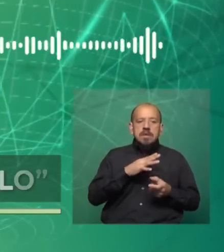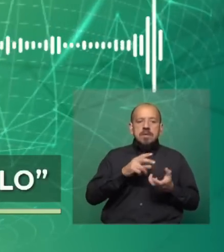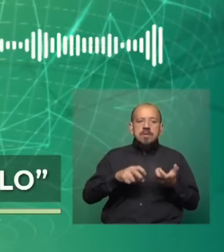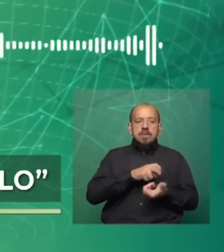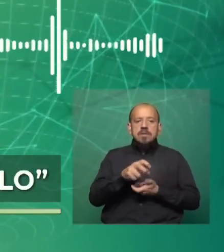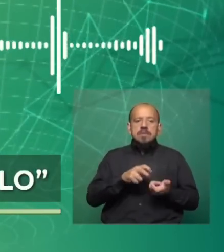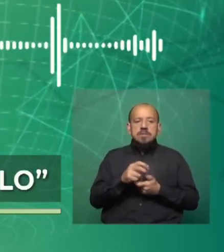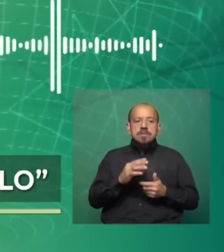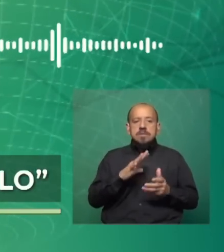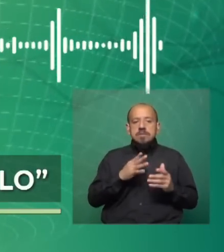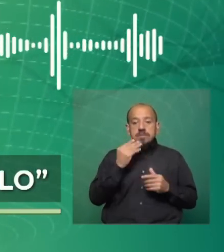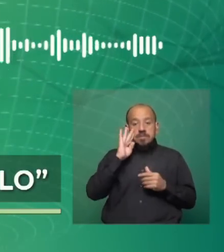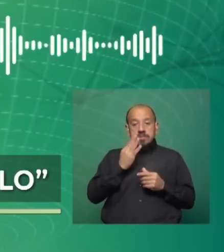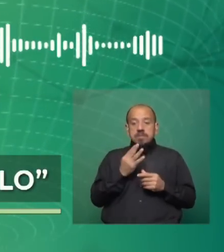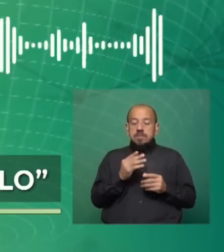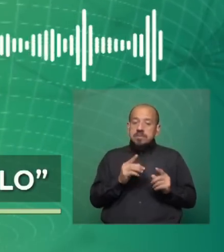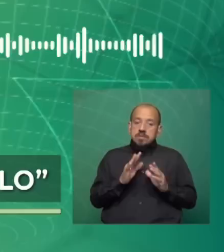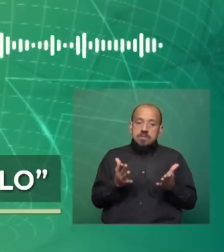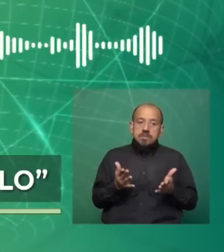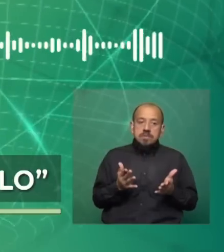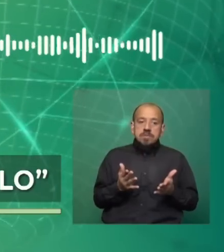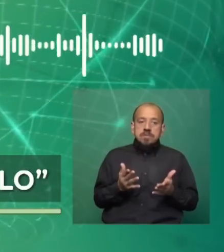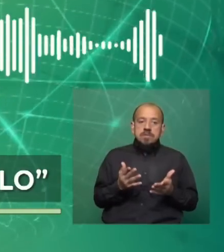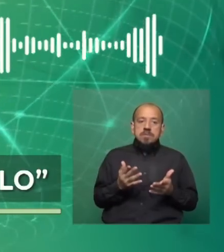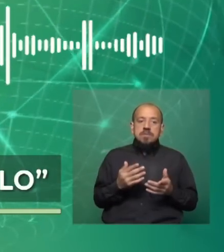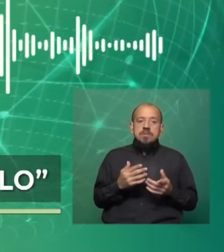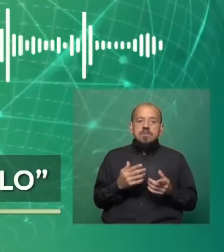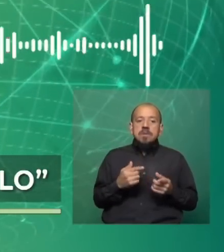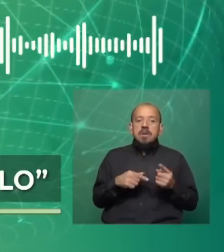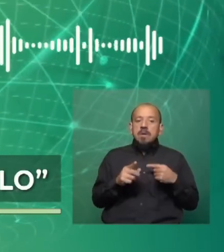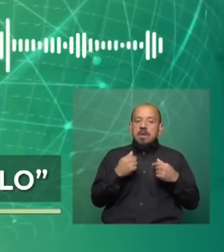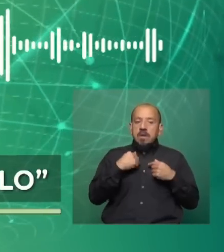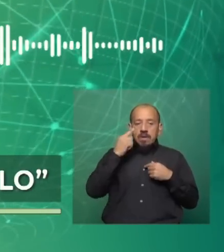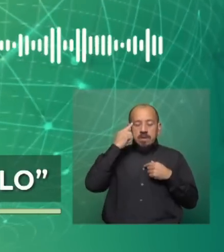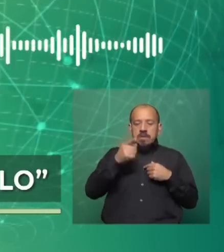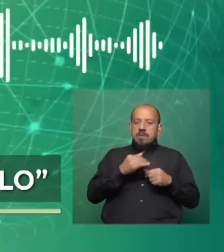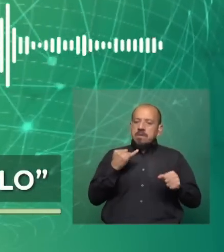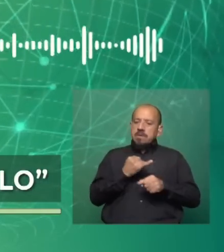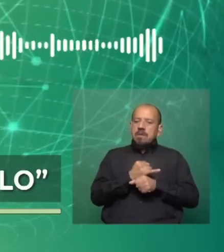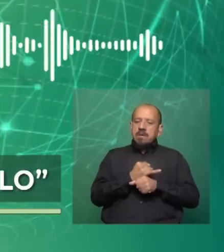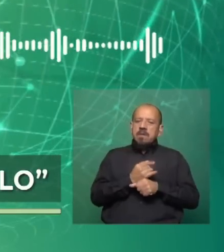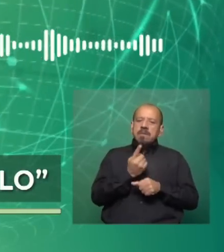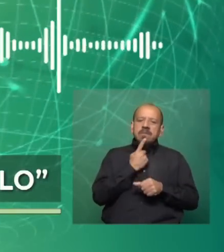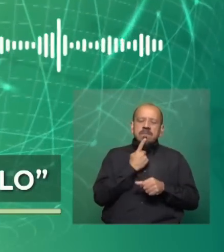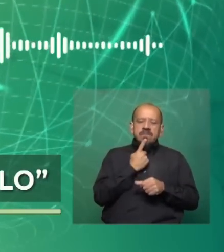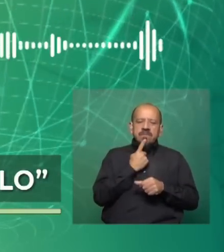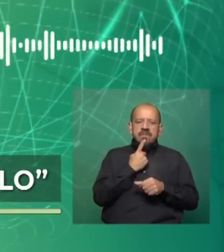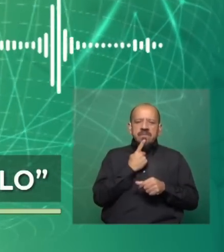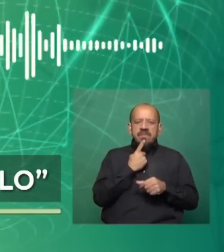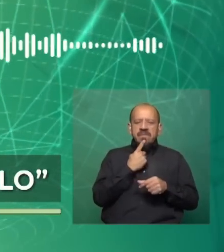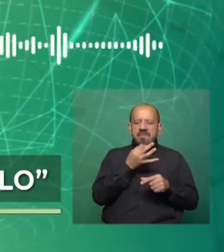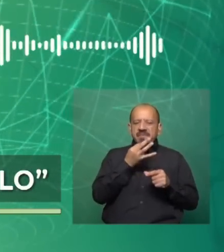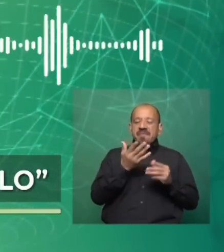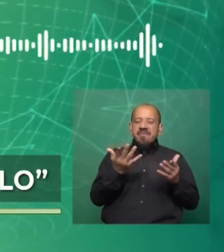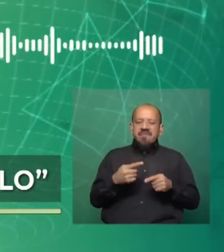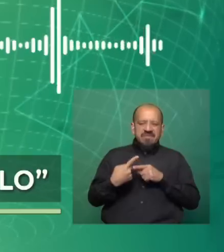y hay que reconocerla no hay que estar en negación verdad me parece que sería un error grave de los políticos en